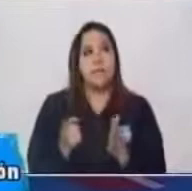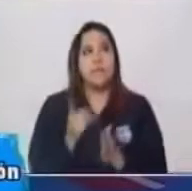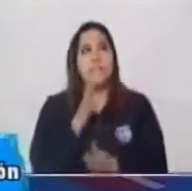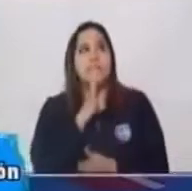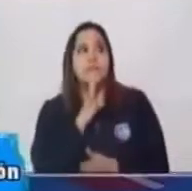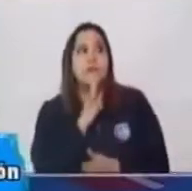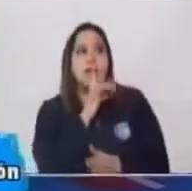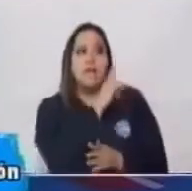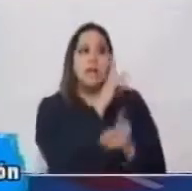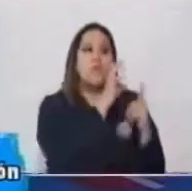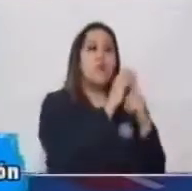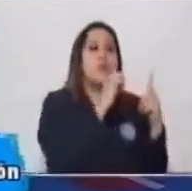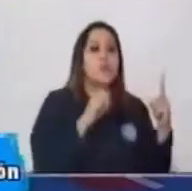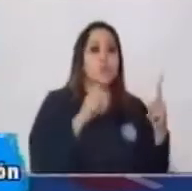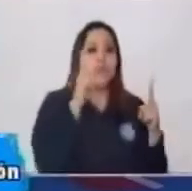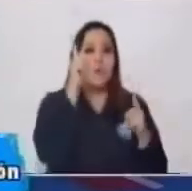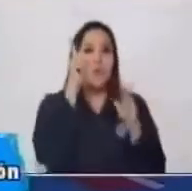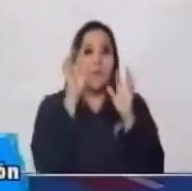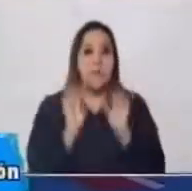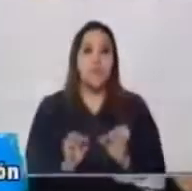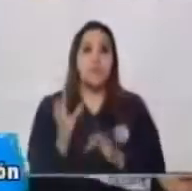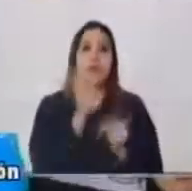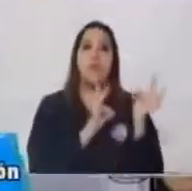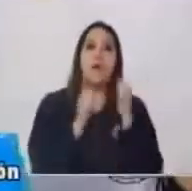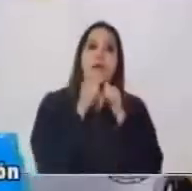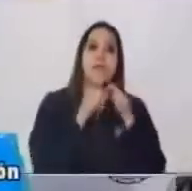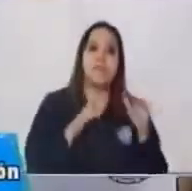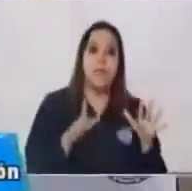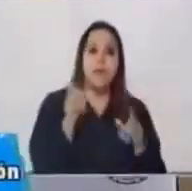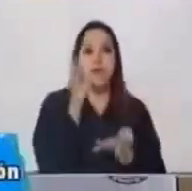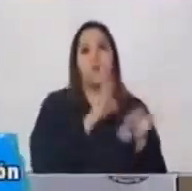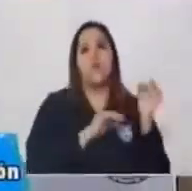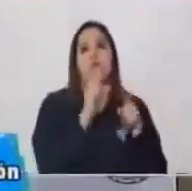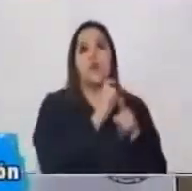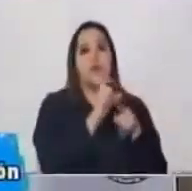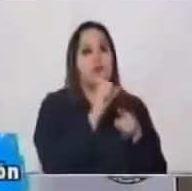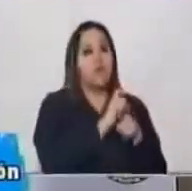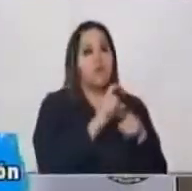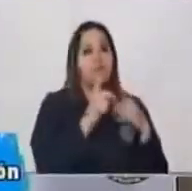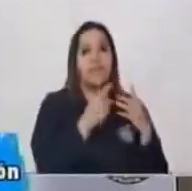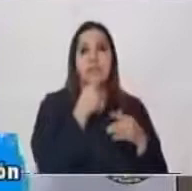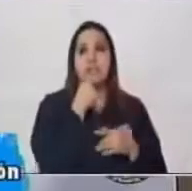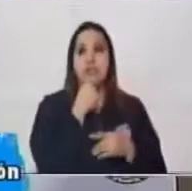una persona, para encontrar cuál es el núcleo, voy a preguntarme ¿quién?